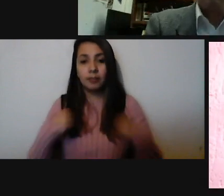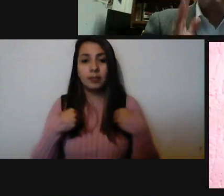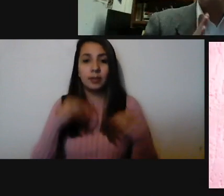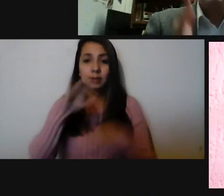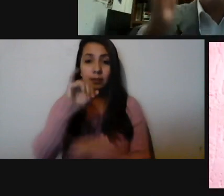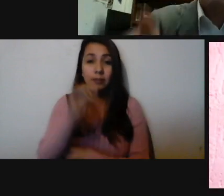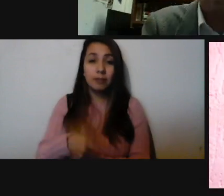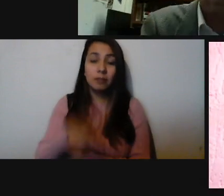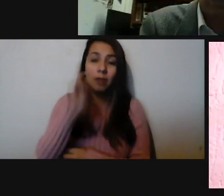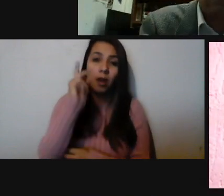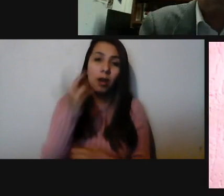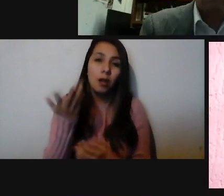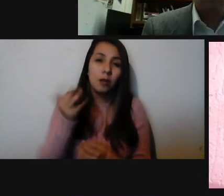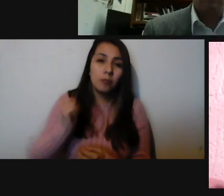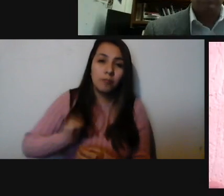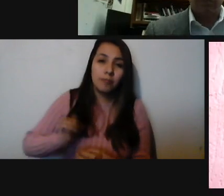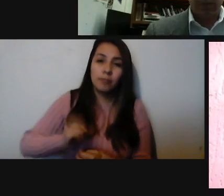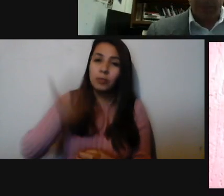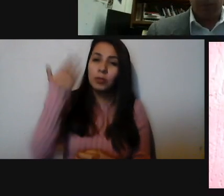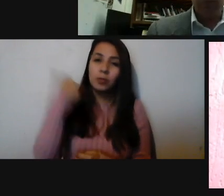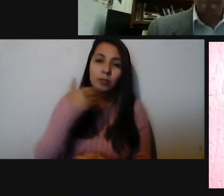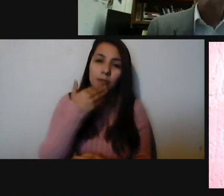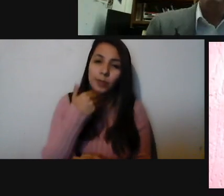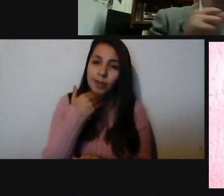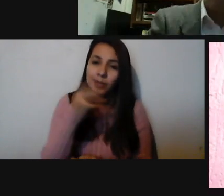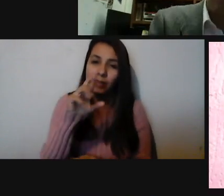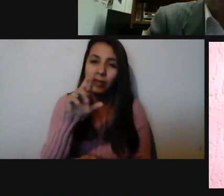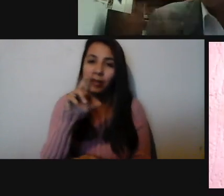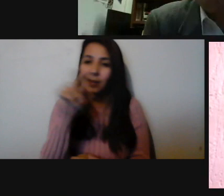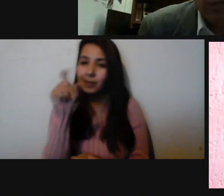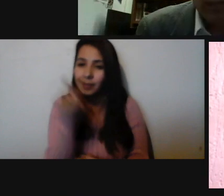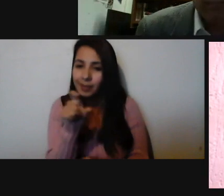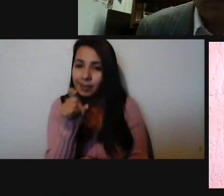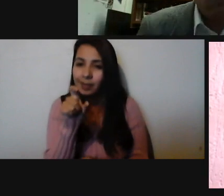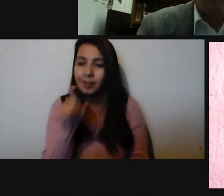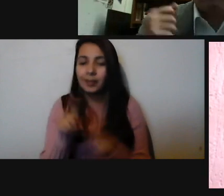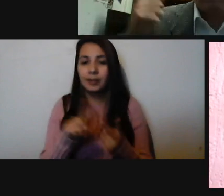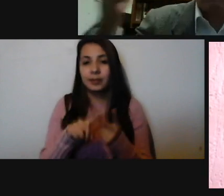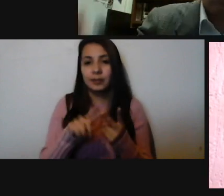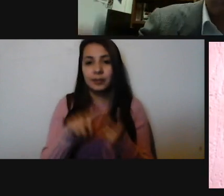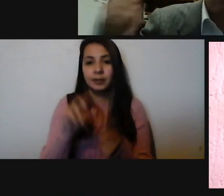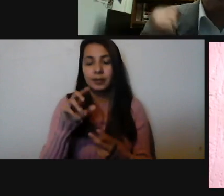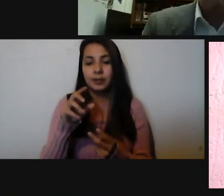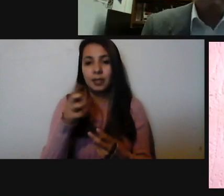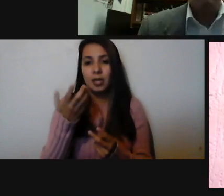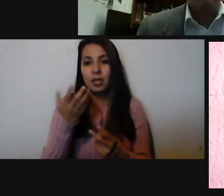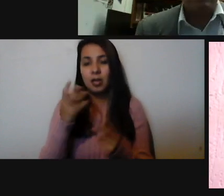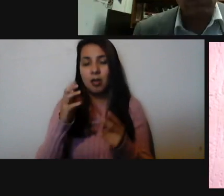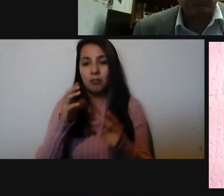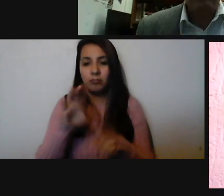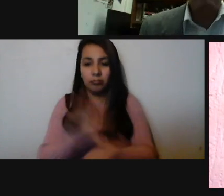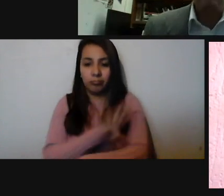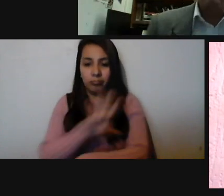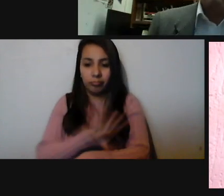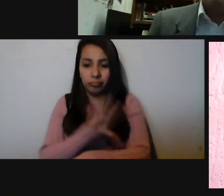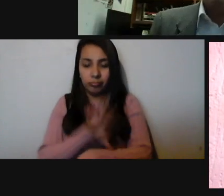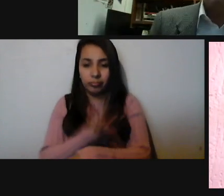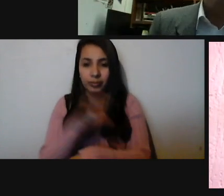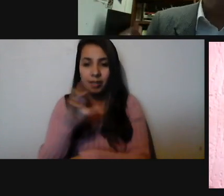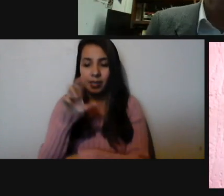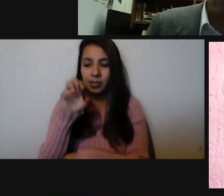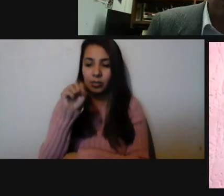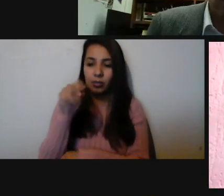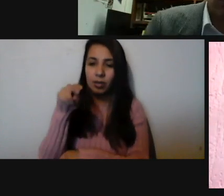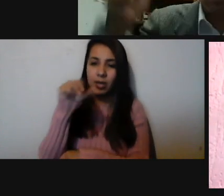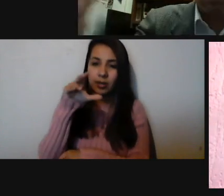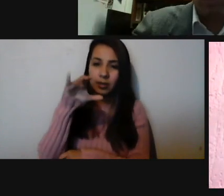formas caprichosas tendientes a la formación de sistemas vivos. Pero, claro, también no había cromatografía, no había rayos X,